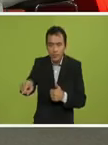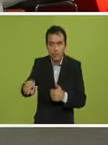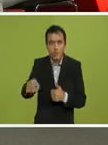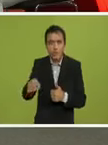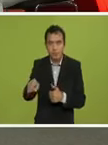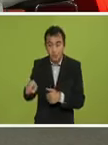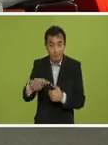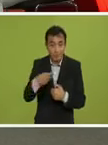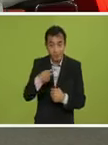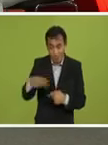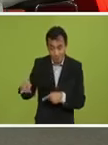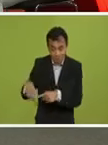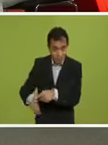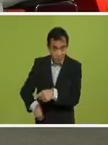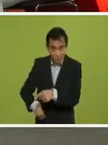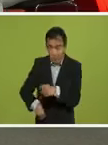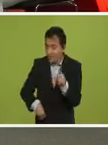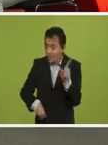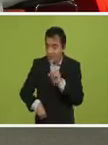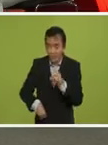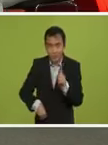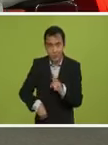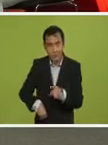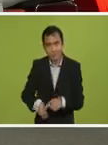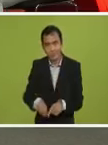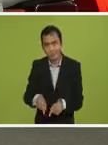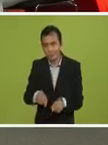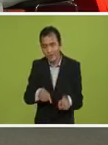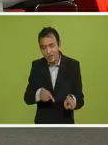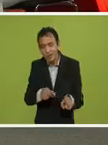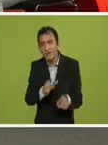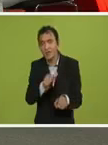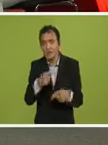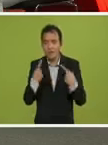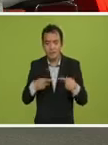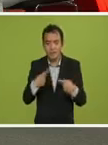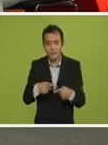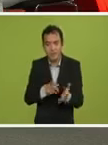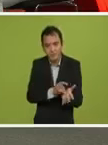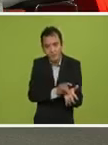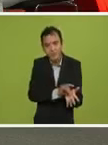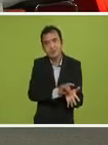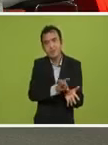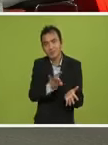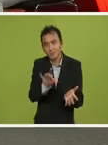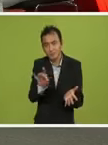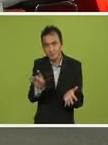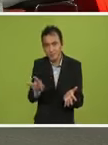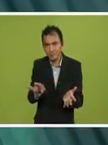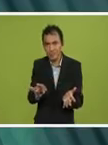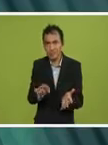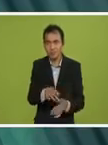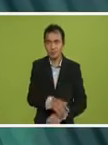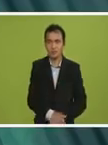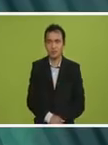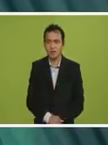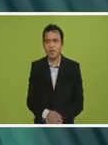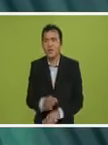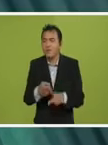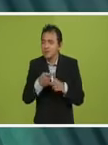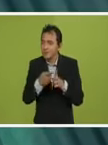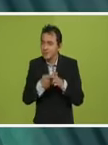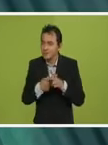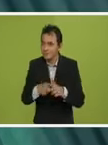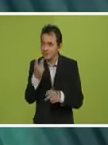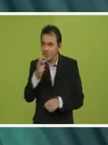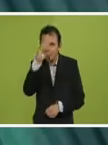víctima que compartan su información personal, sino empezar con esta cultura de entender